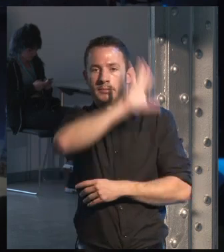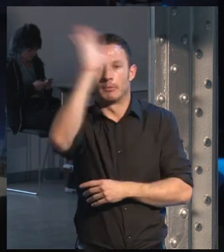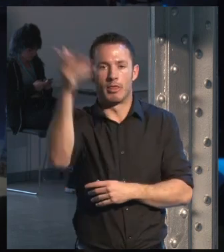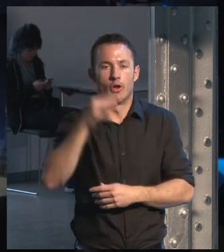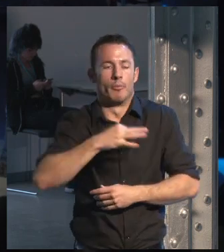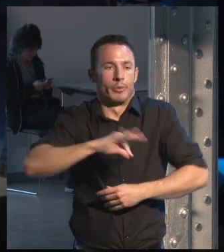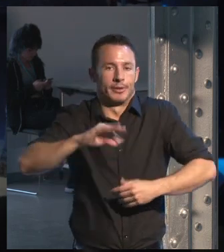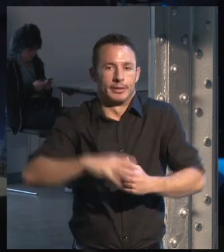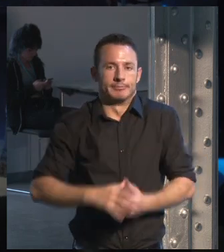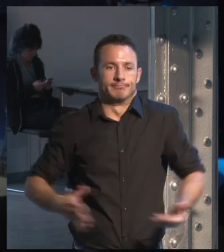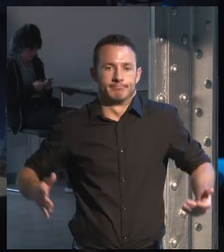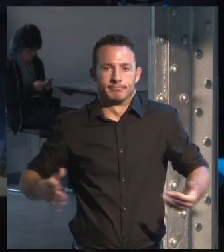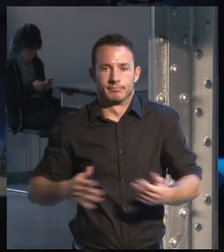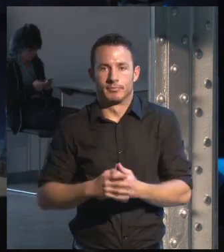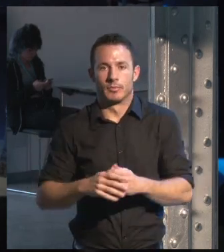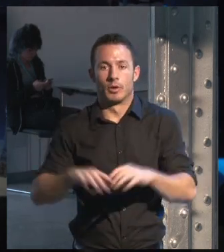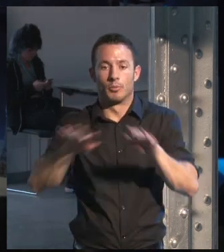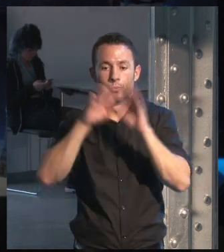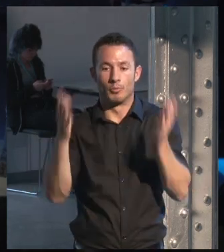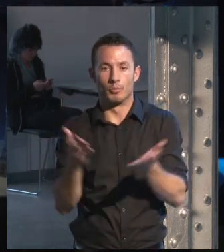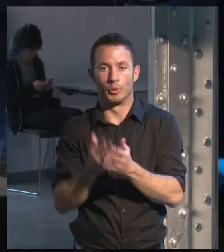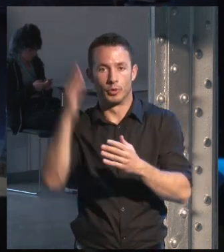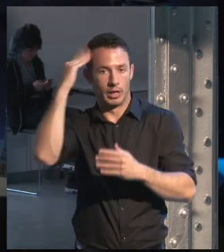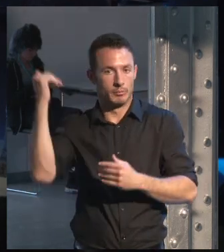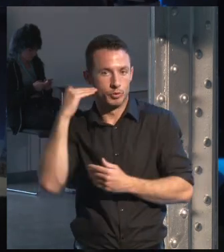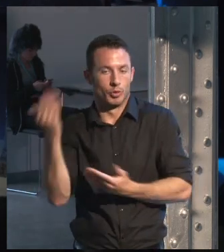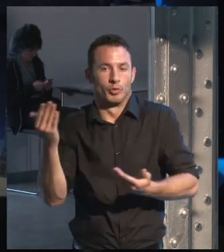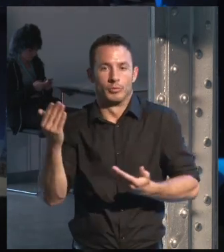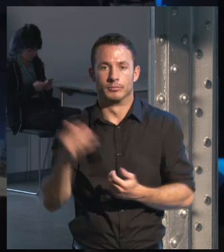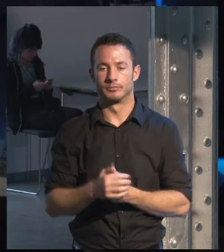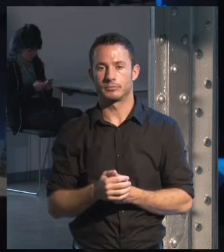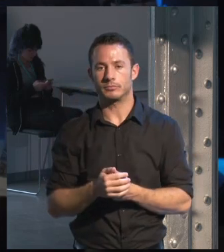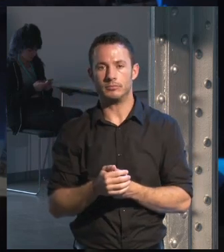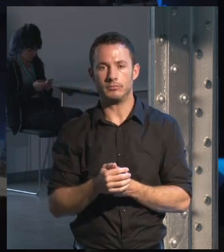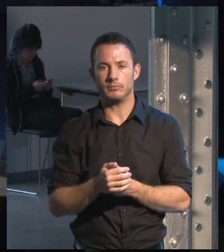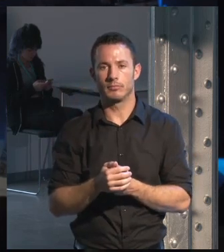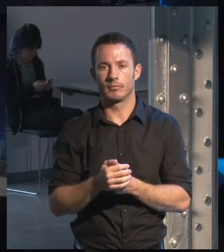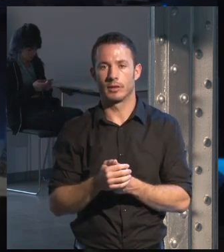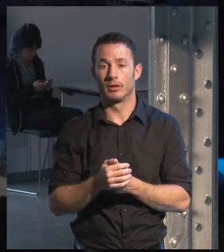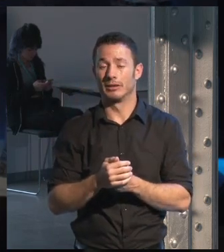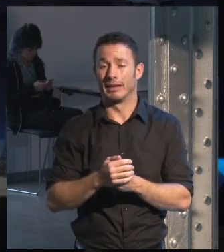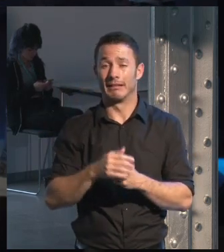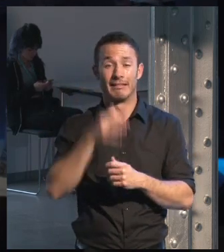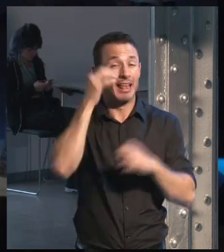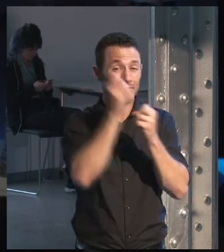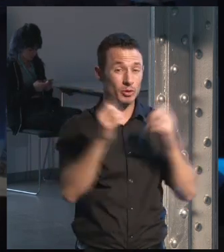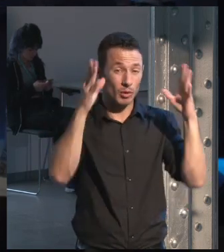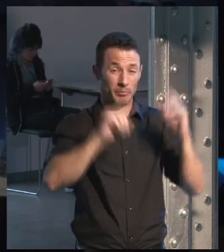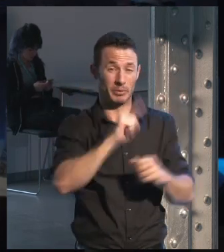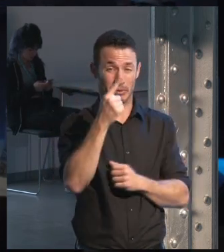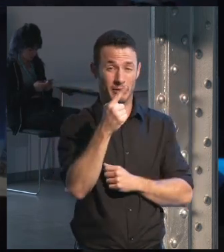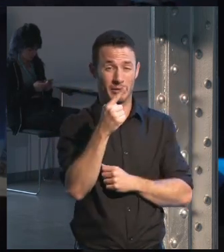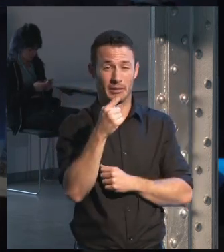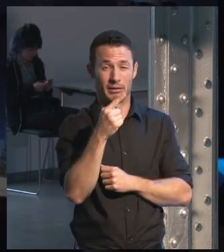siguiente sesión va a ser en el mundo en Egipto, por ejemplo. Uno de los primeros VRs que hicimos en